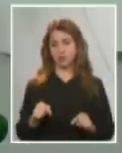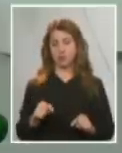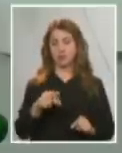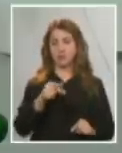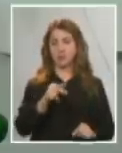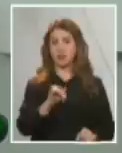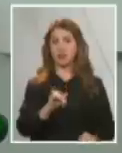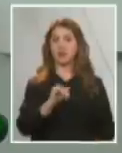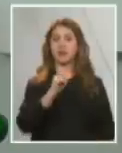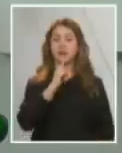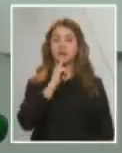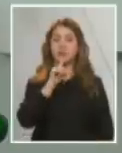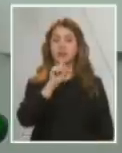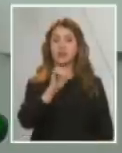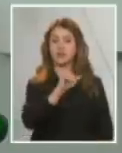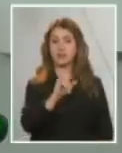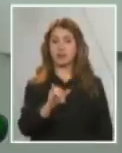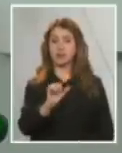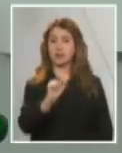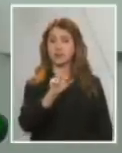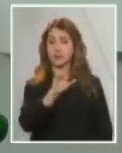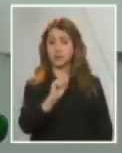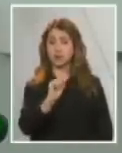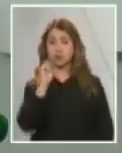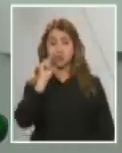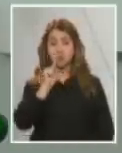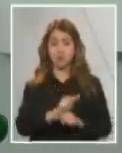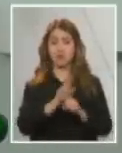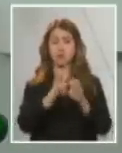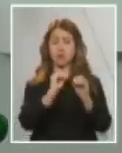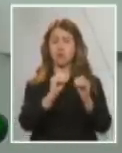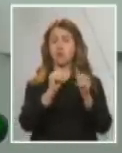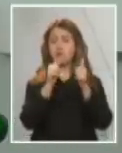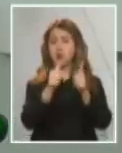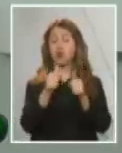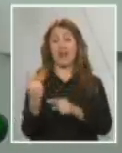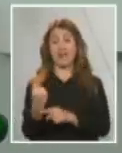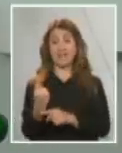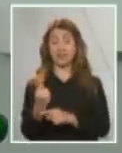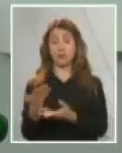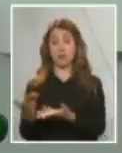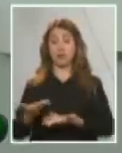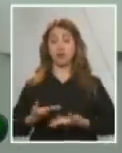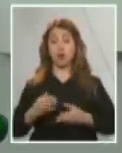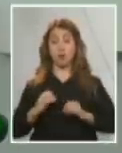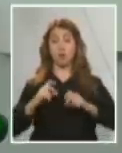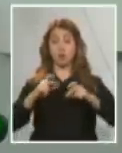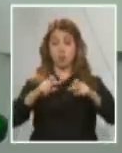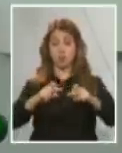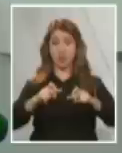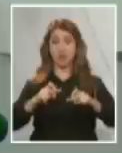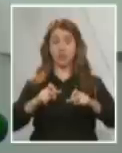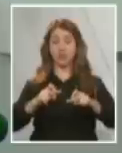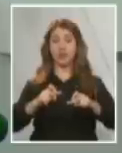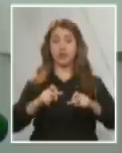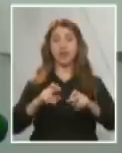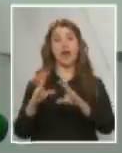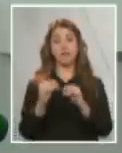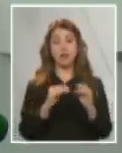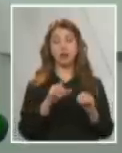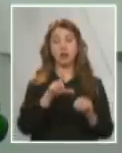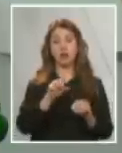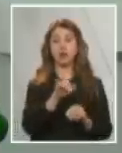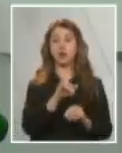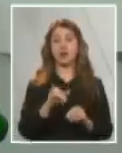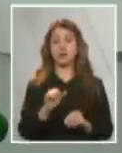Kick Lázaro. Y lo encontré bueno. Al tiro, cuando me dieron la oportunidad, me habían hablado del